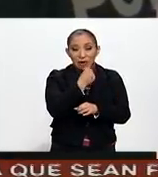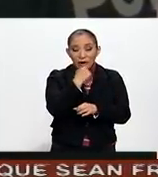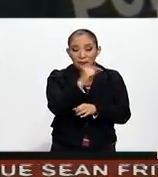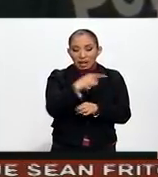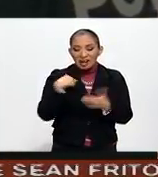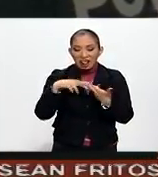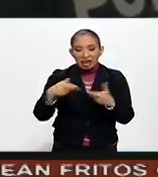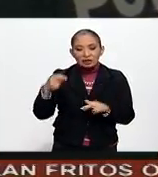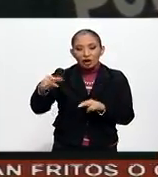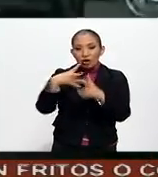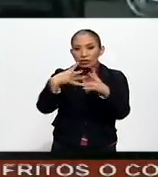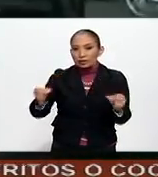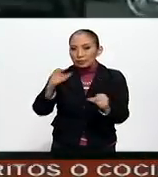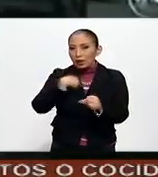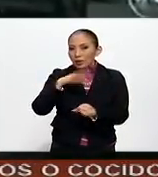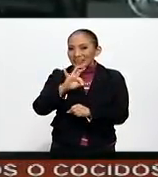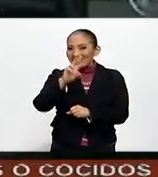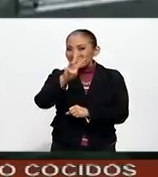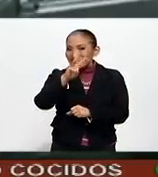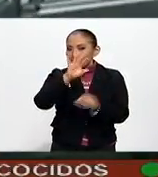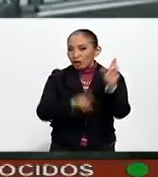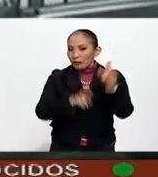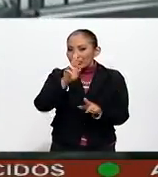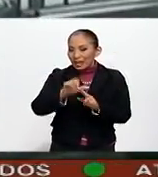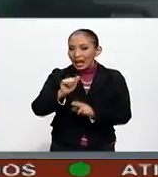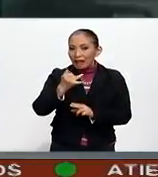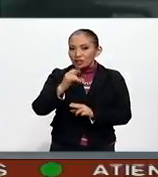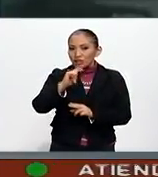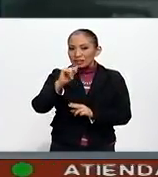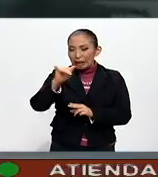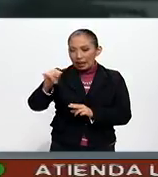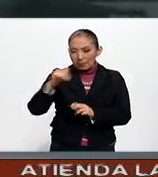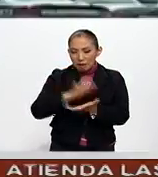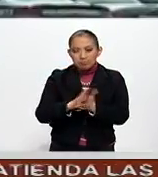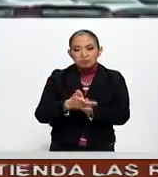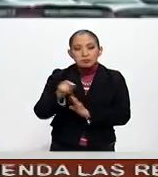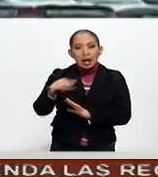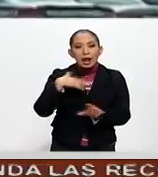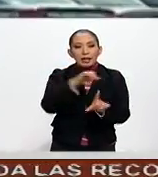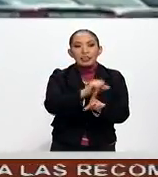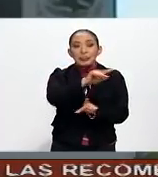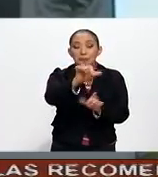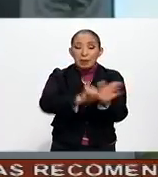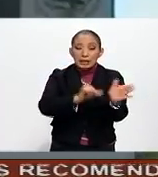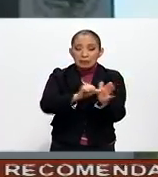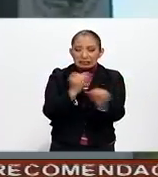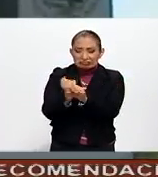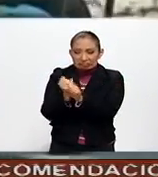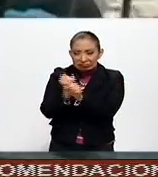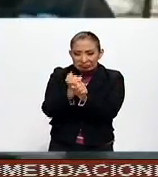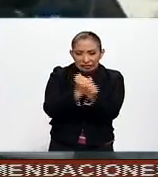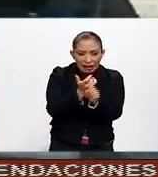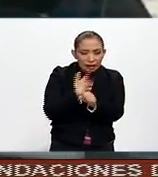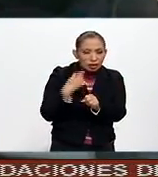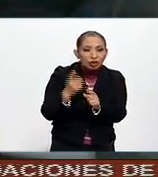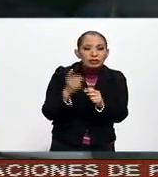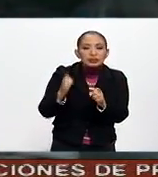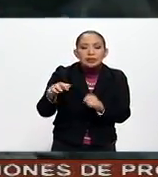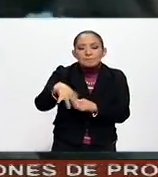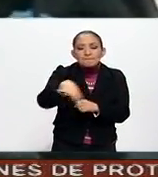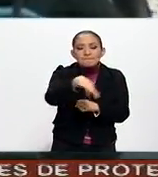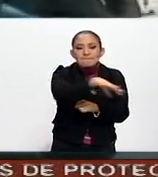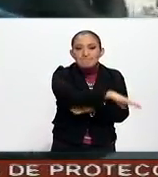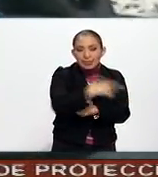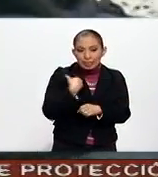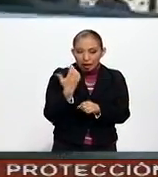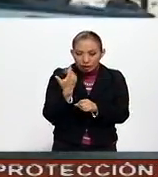le vincula con la desaparición de los 43 normalistas de Ayotzinapa. Fue capturado luego de meses de investigación y de rastreo por parte de